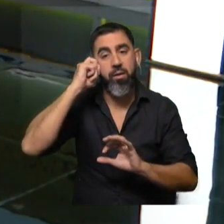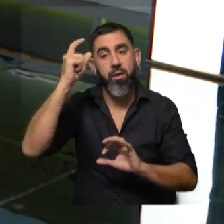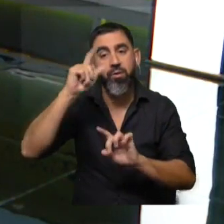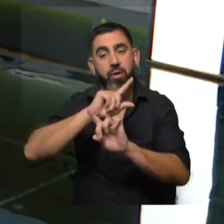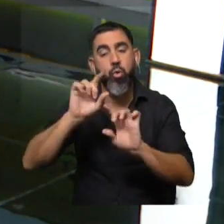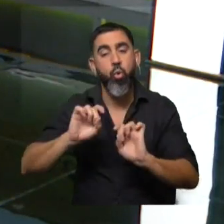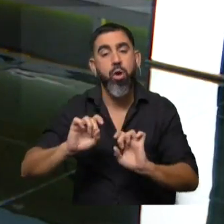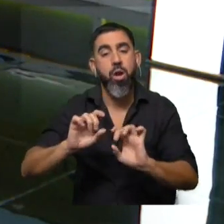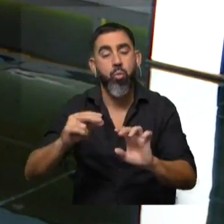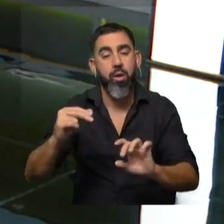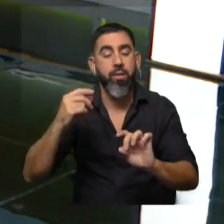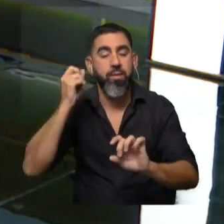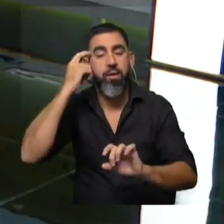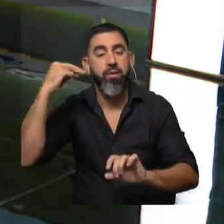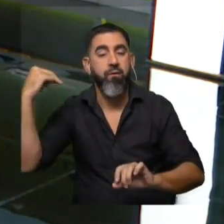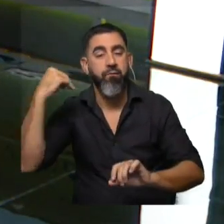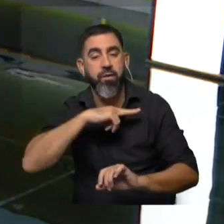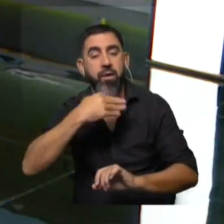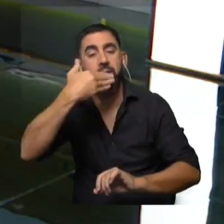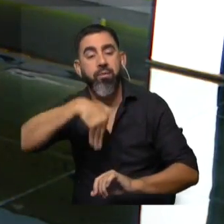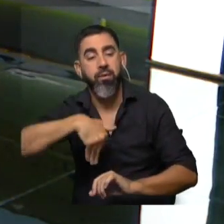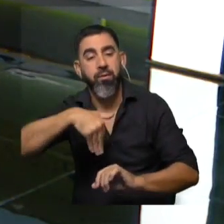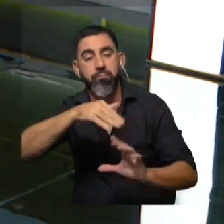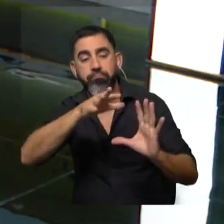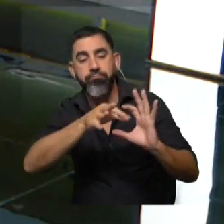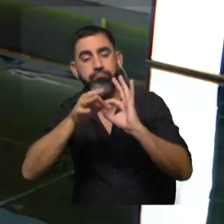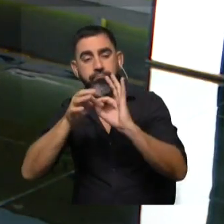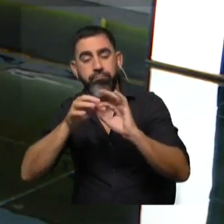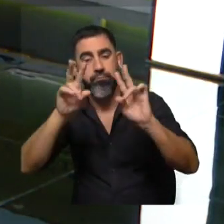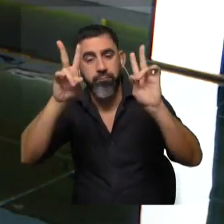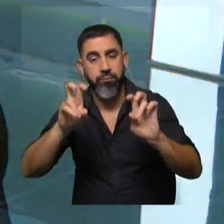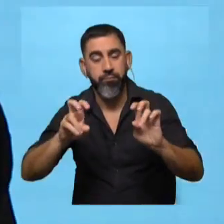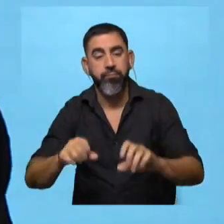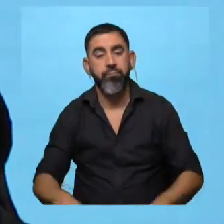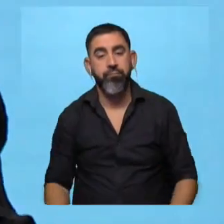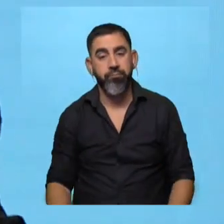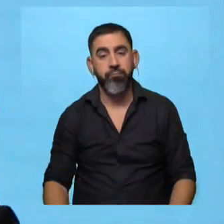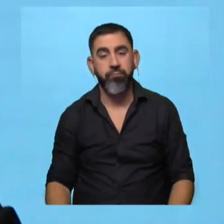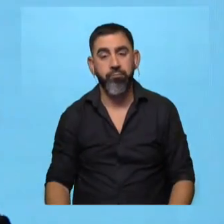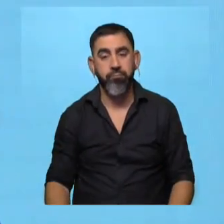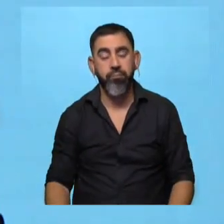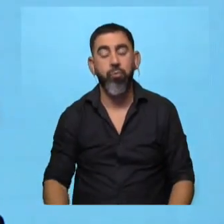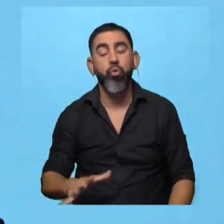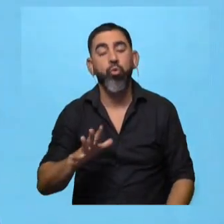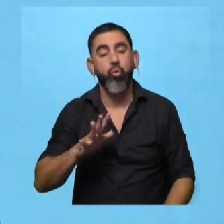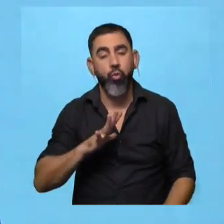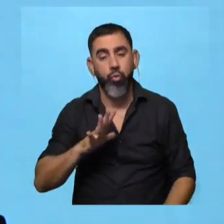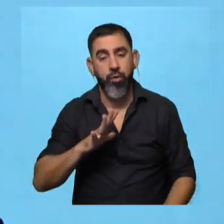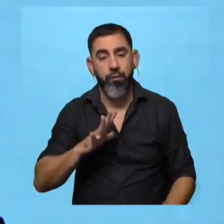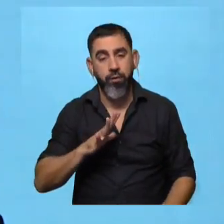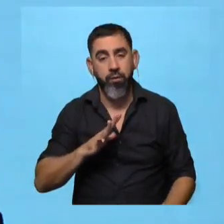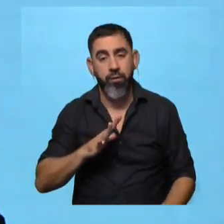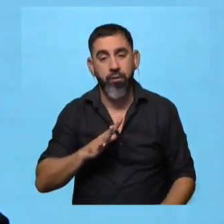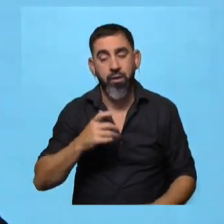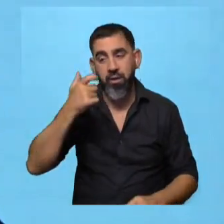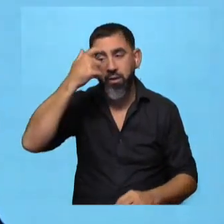el texto y de alguna manera relacionar algún tipo de razonamiento con eso. Sí, en este caso todavía lo que está por atrás son